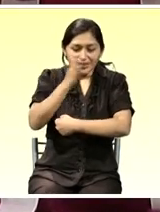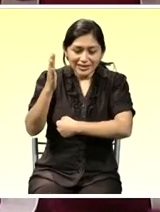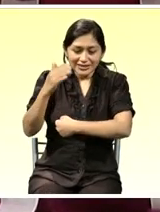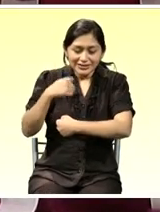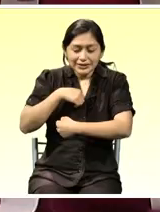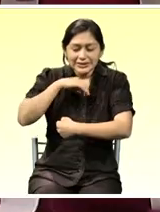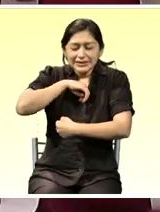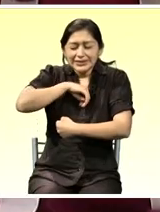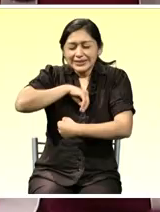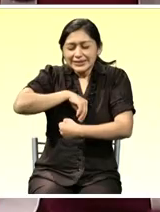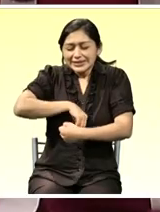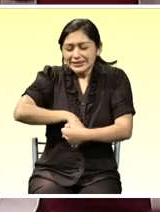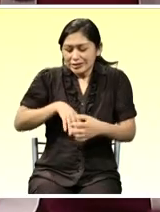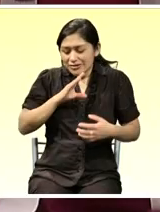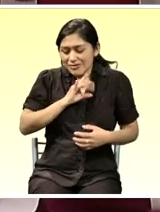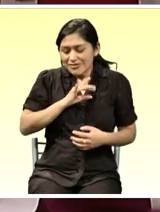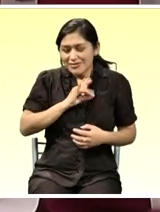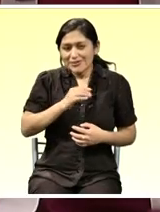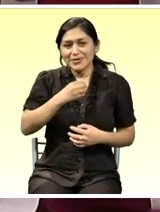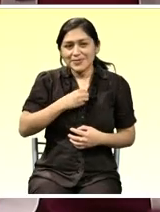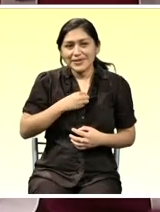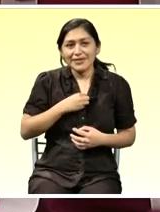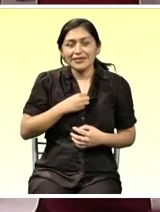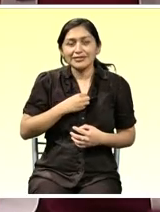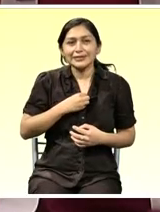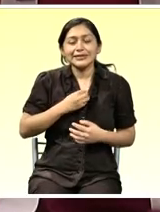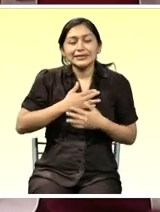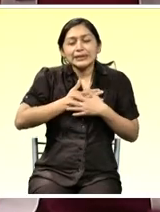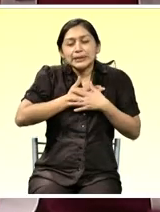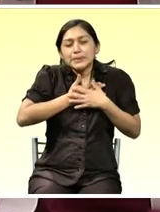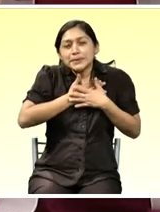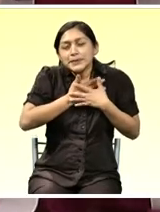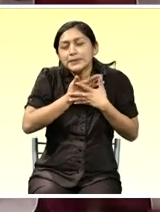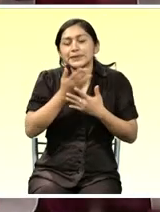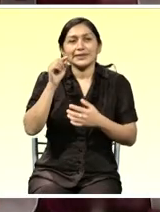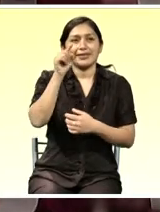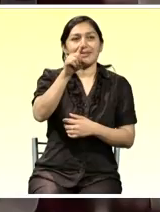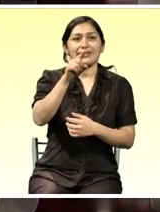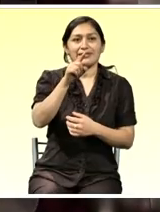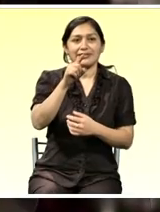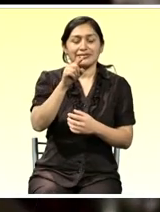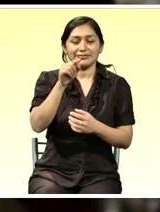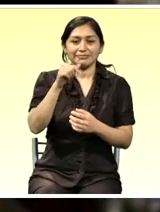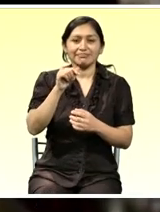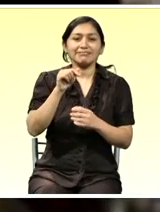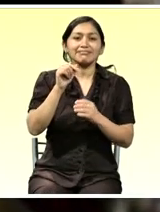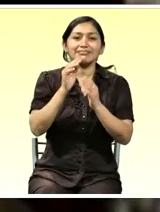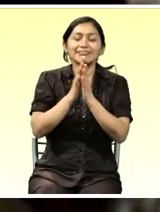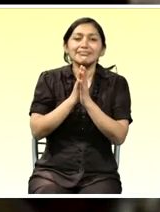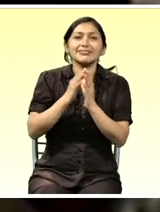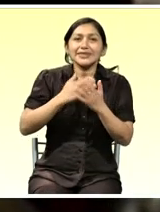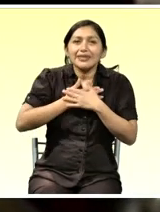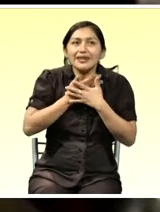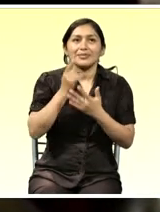intenso dolor de mis pecados y un ardiente amor para contigo. Te amo, Padre